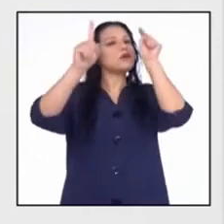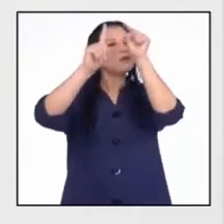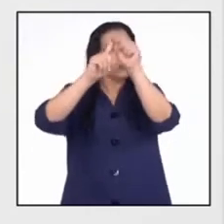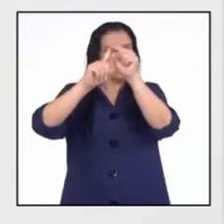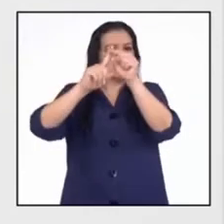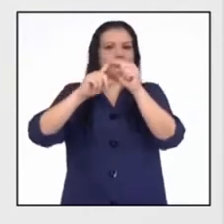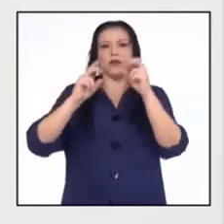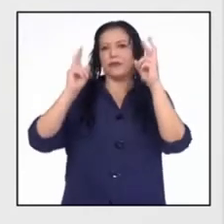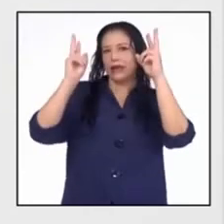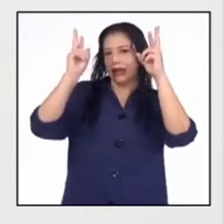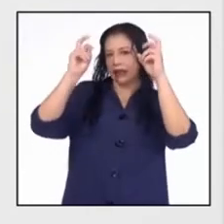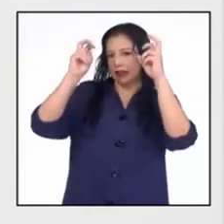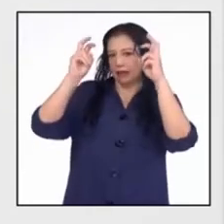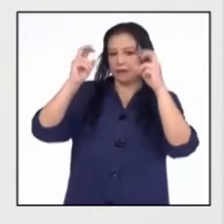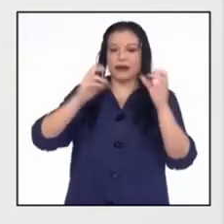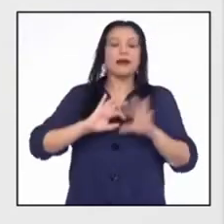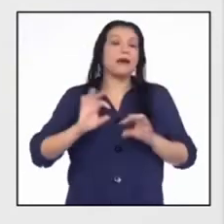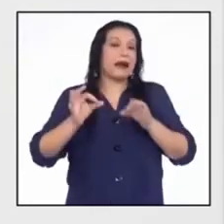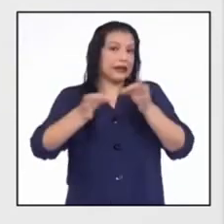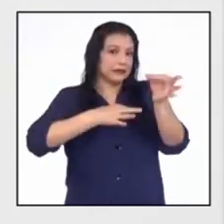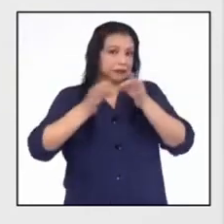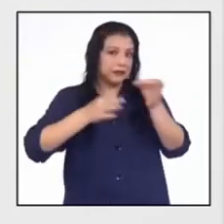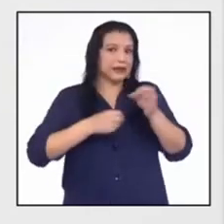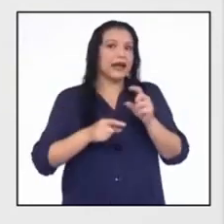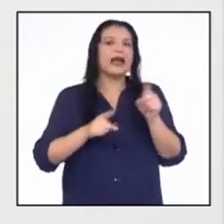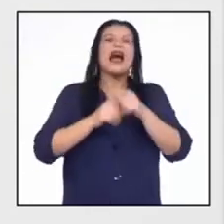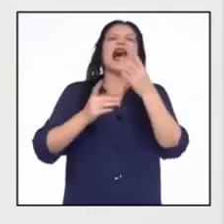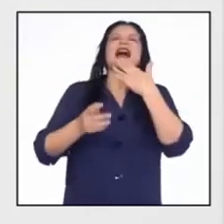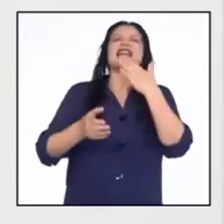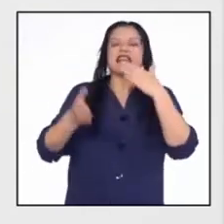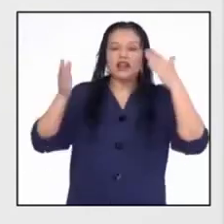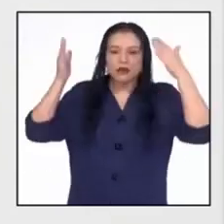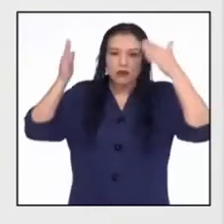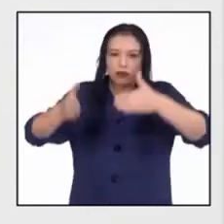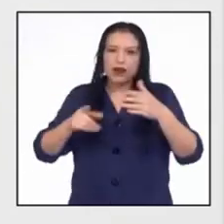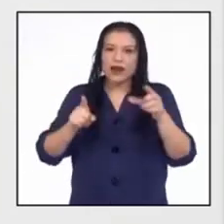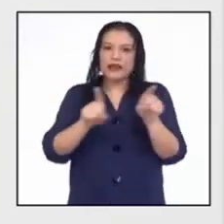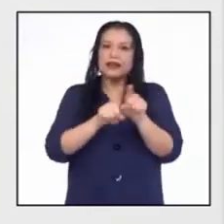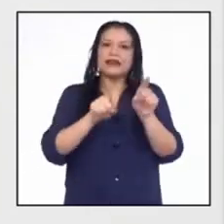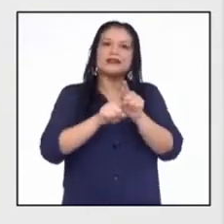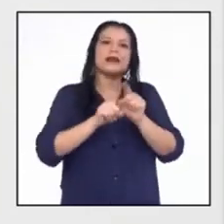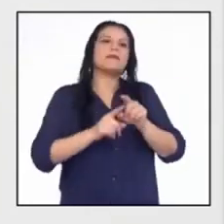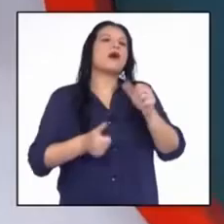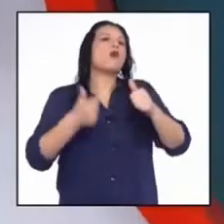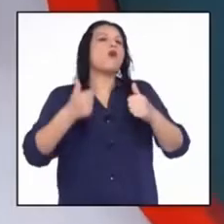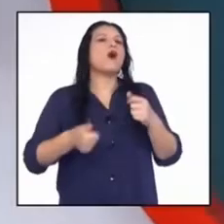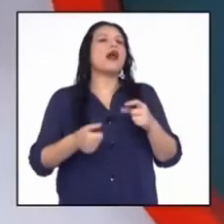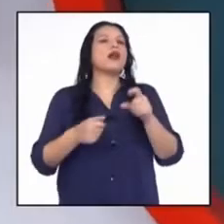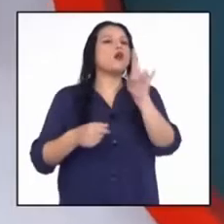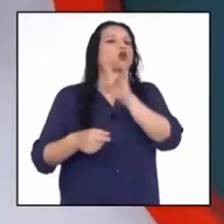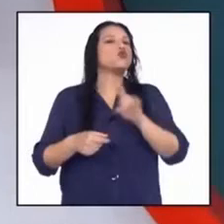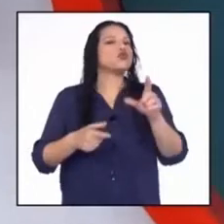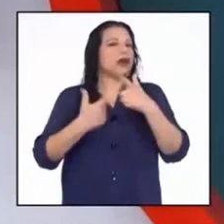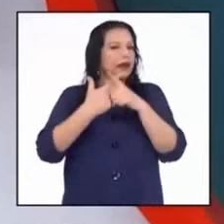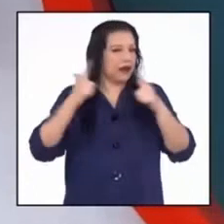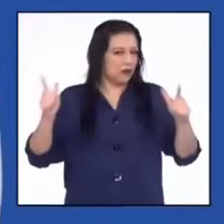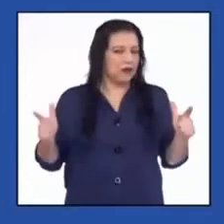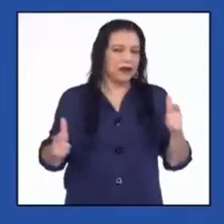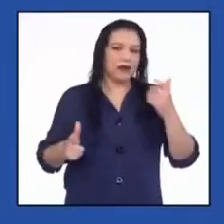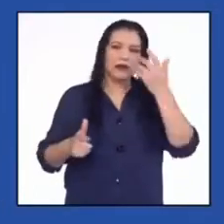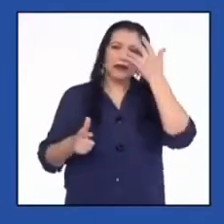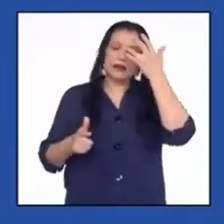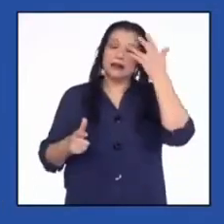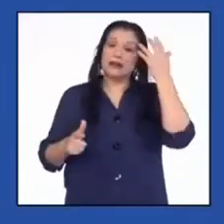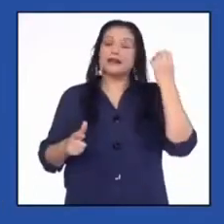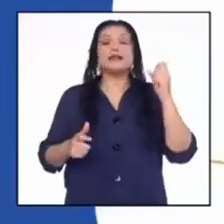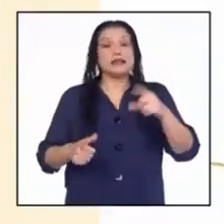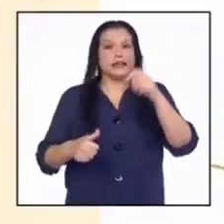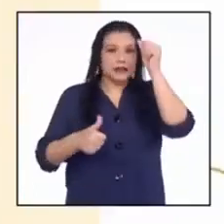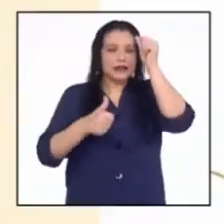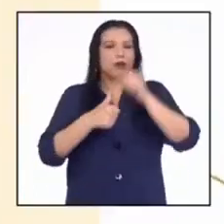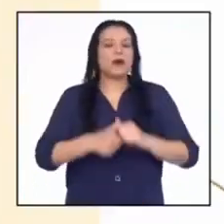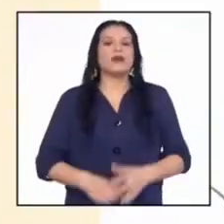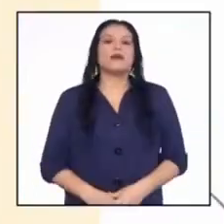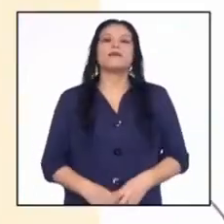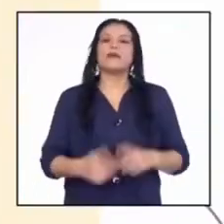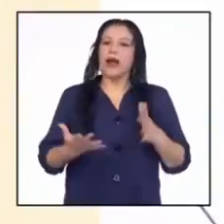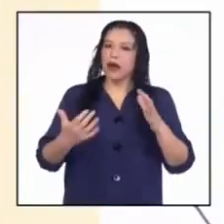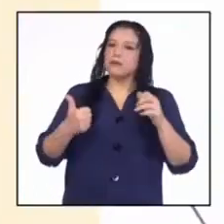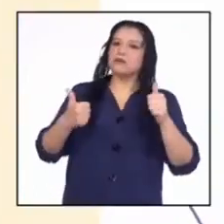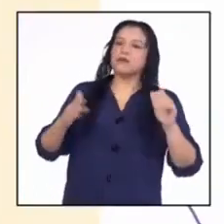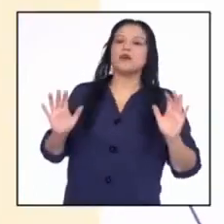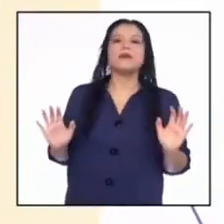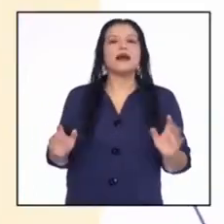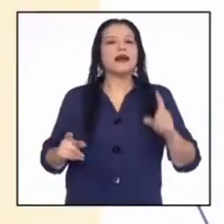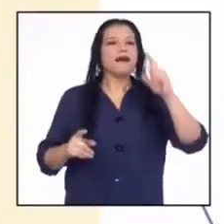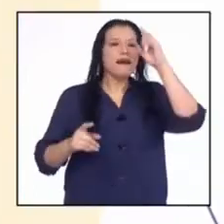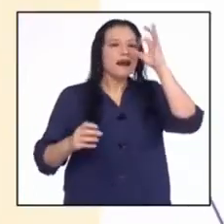el tema a desarrollar, un destinatario y un tipo de lenguaje. Sí, profesora, lo recuerdo. Ah, genial.